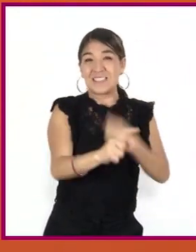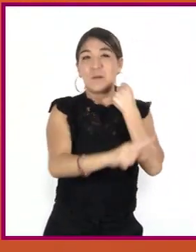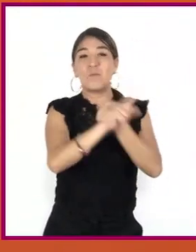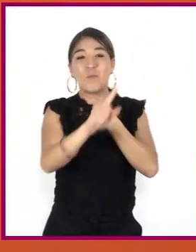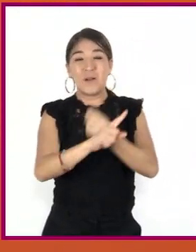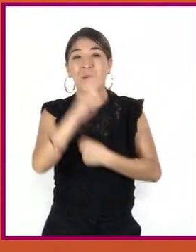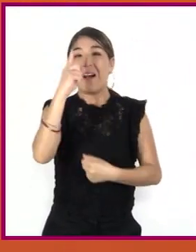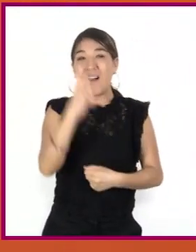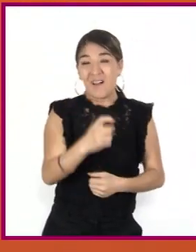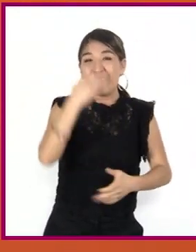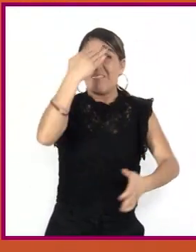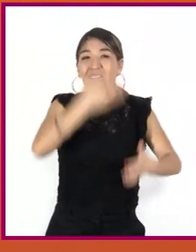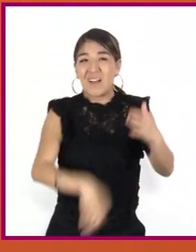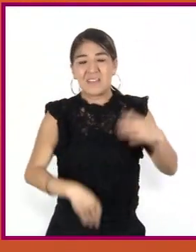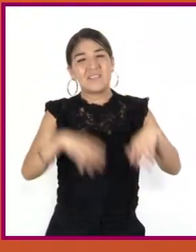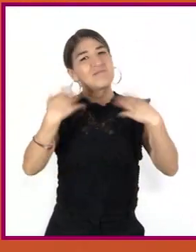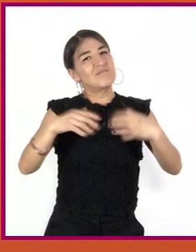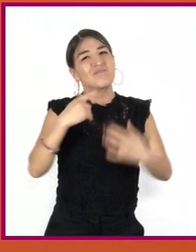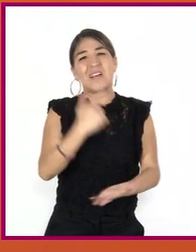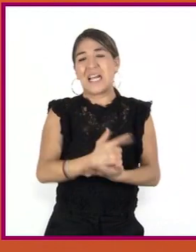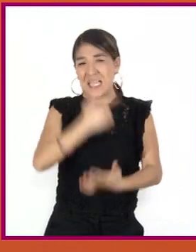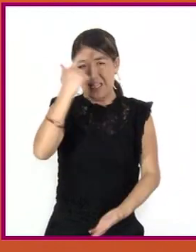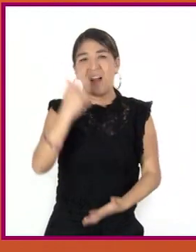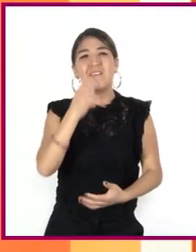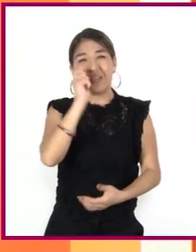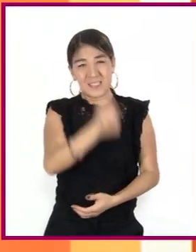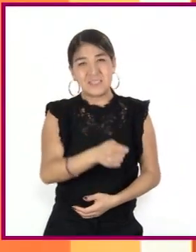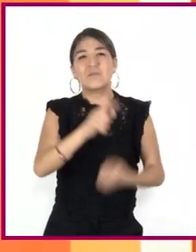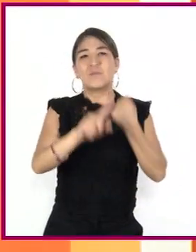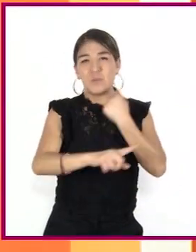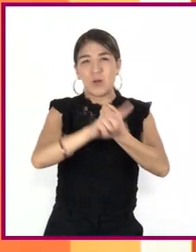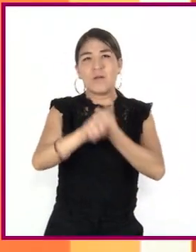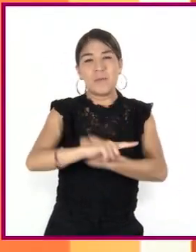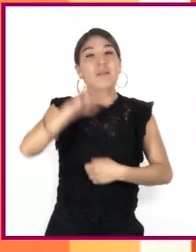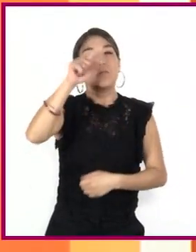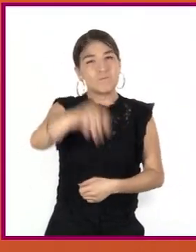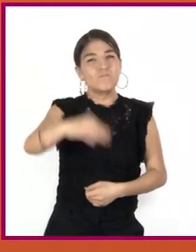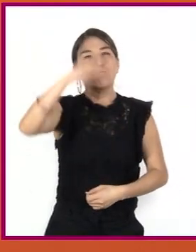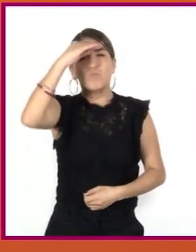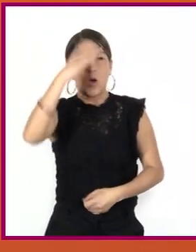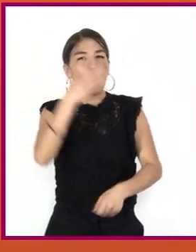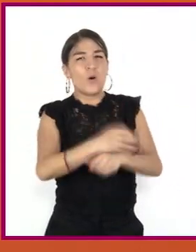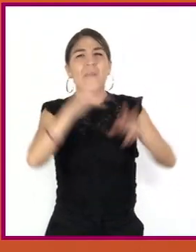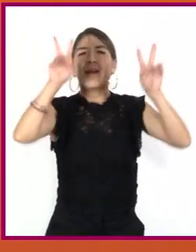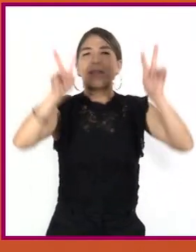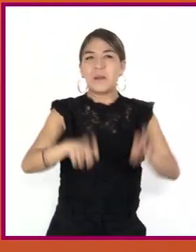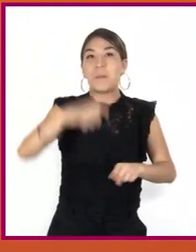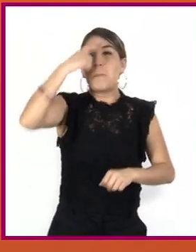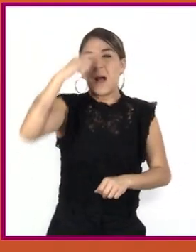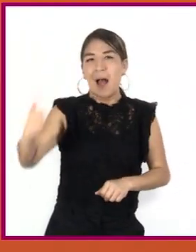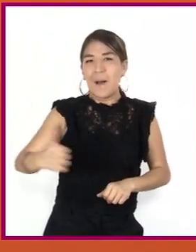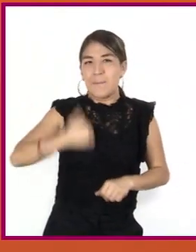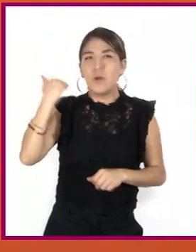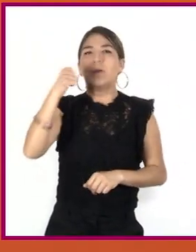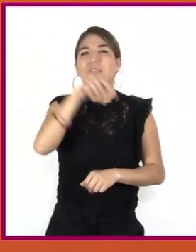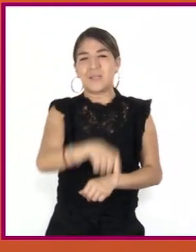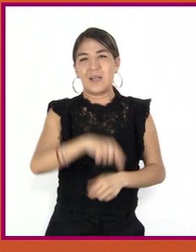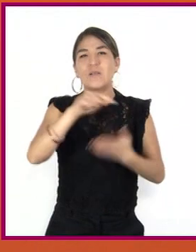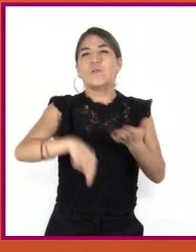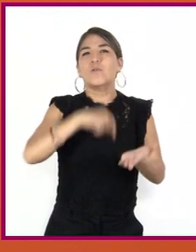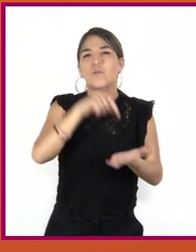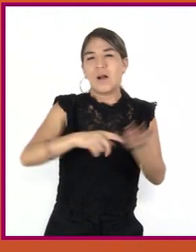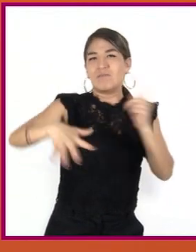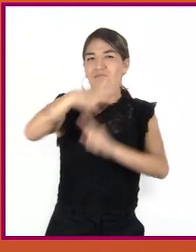un gran problema, es tiempo de reflexionar sobre el tema y ver la manera de aprovechar el agua que nos brinda la